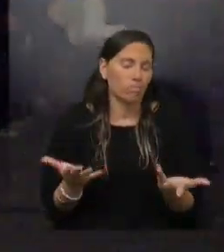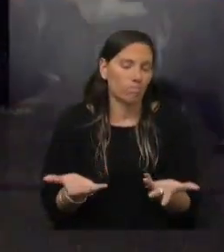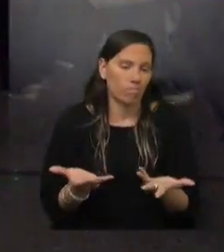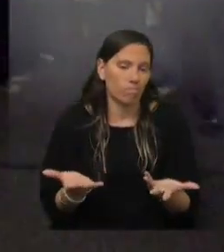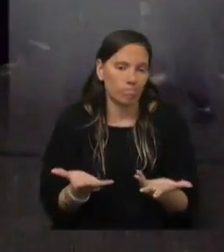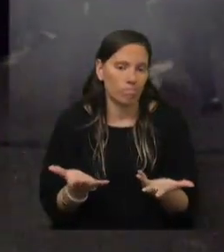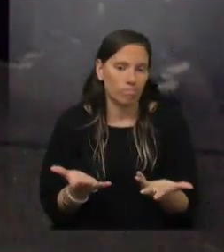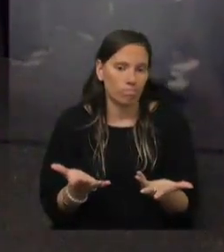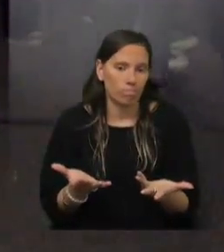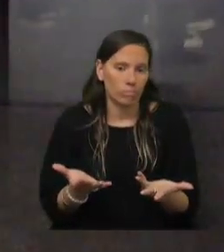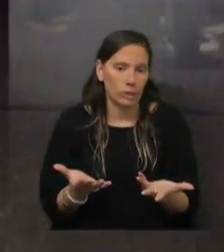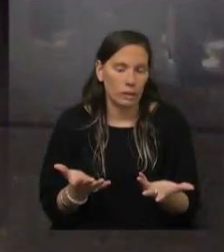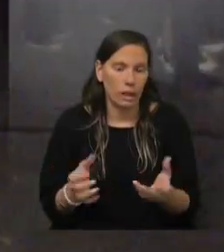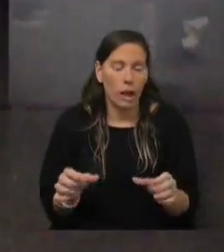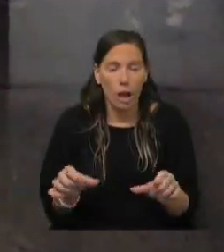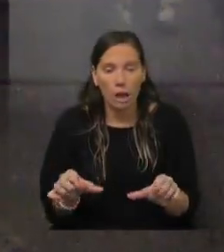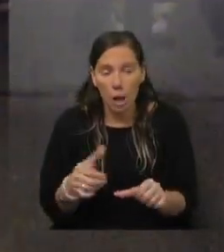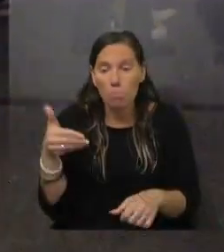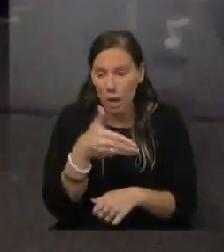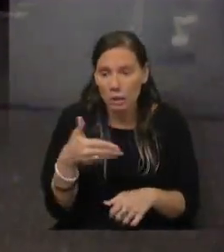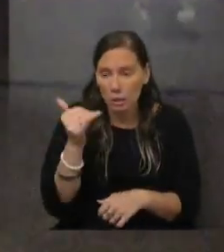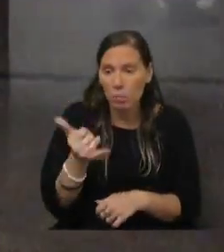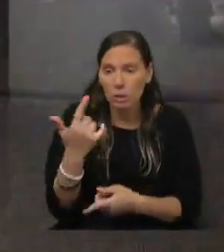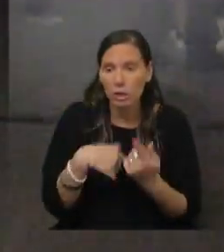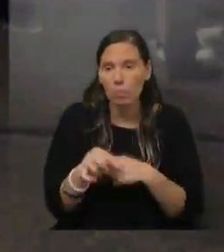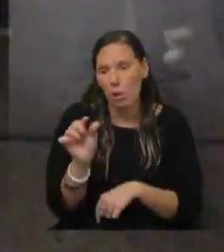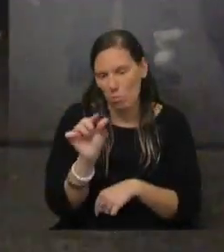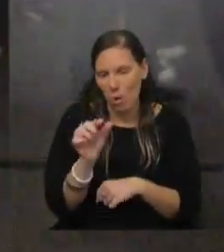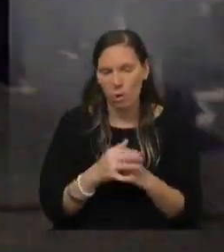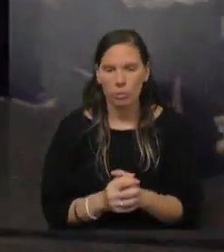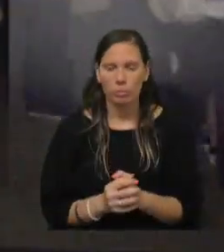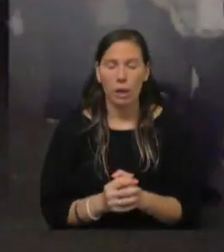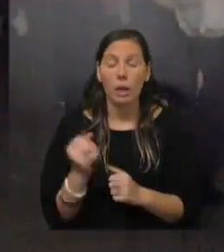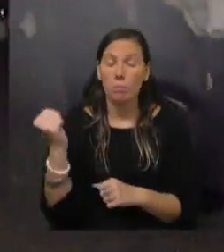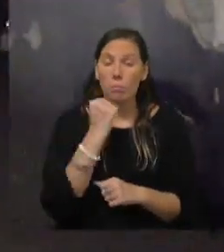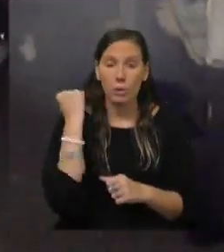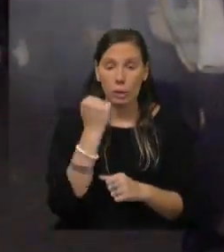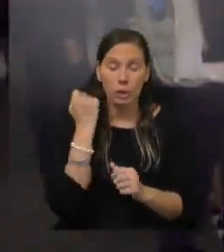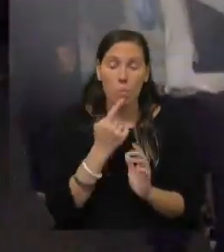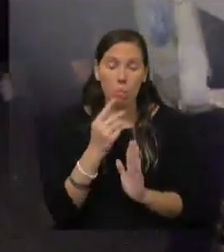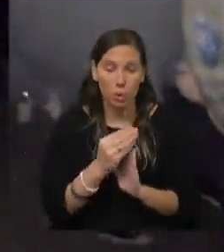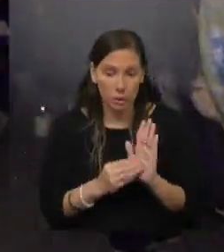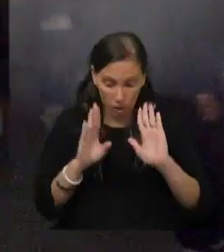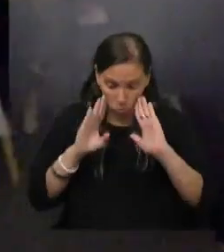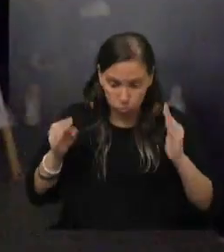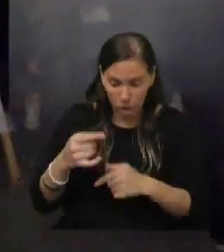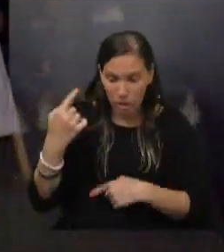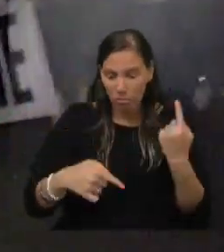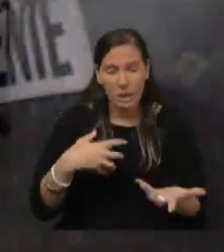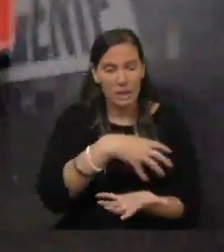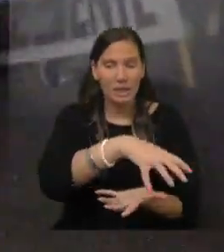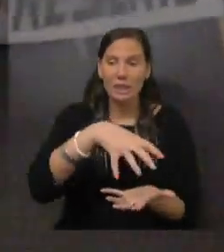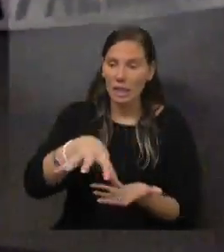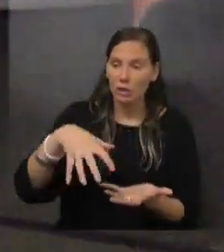este un actor que participa pero participa parcialmente lo importante que haya una política que atienda a diferentes sectores